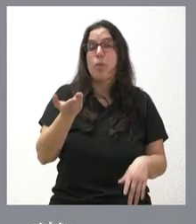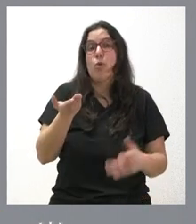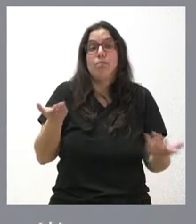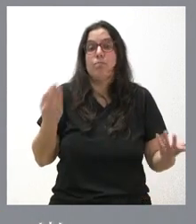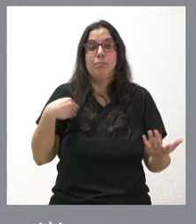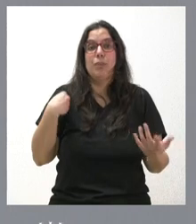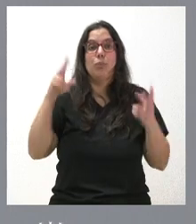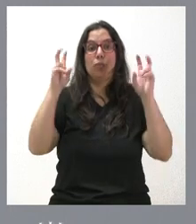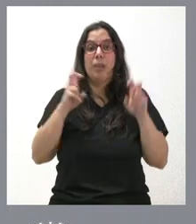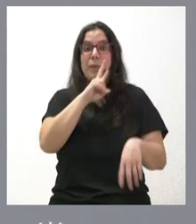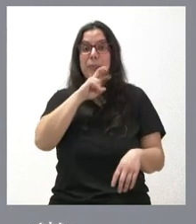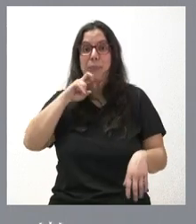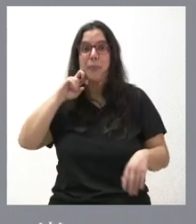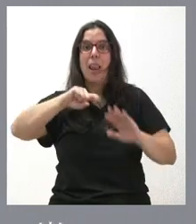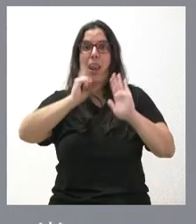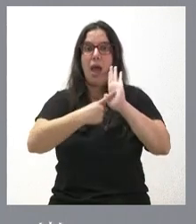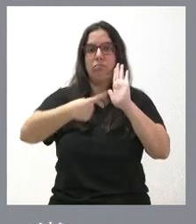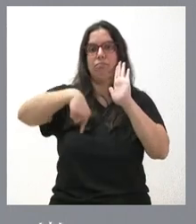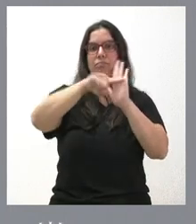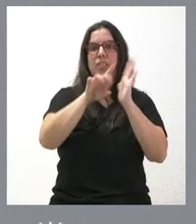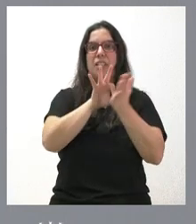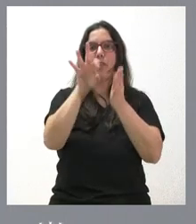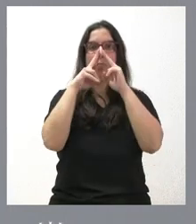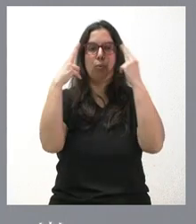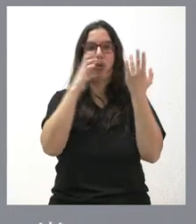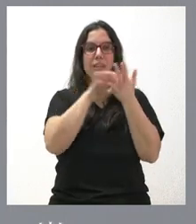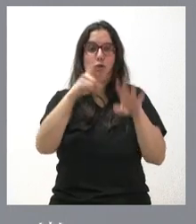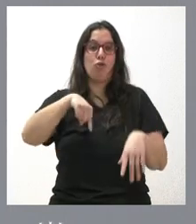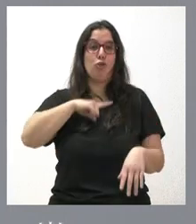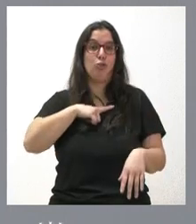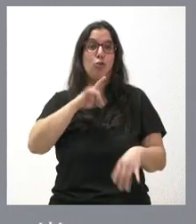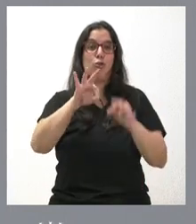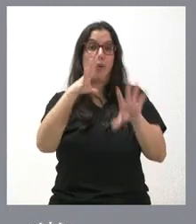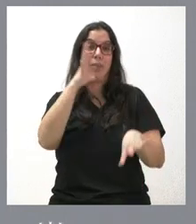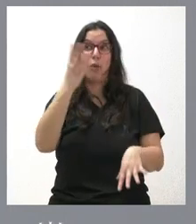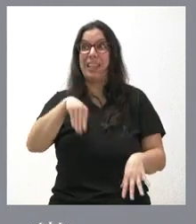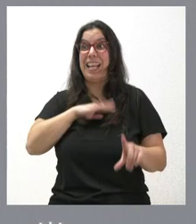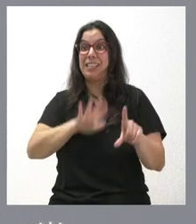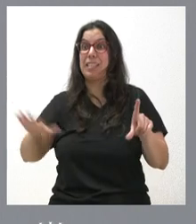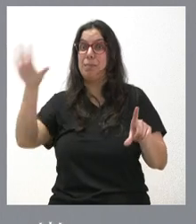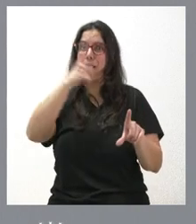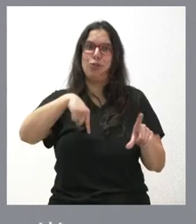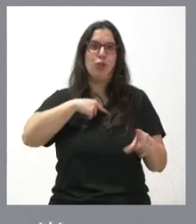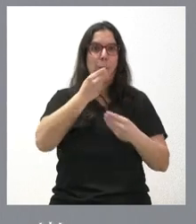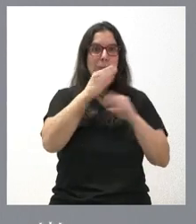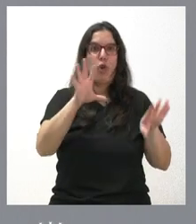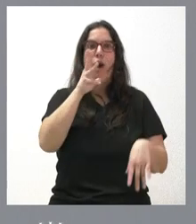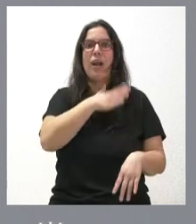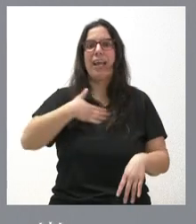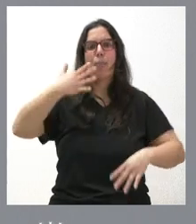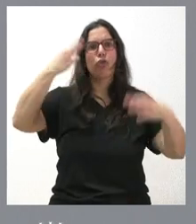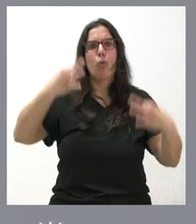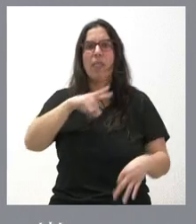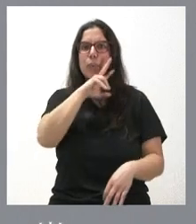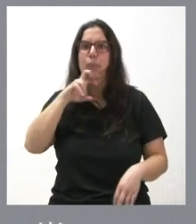de que blindos por ley los servicios públicos en Castilla y león tenemos la suerte de tener los mejores servicios públicos de España nuestra idea es garantizarlos por ley para que se sigan